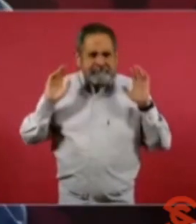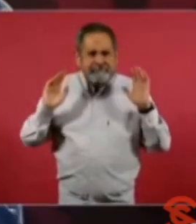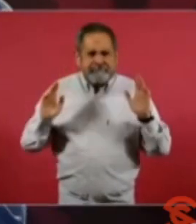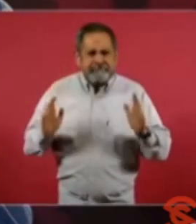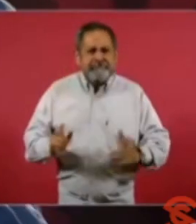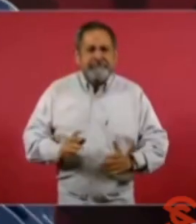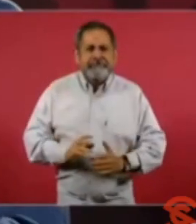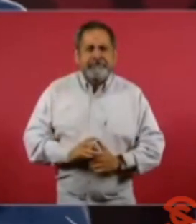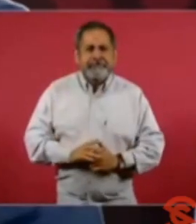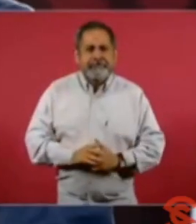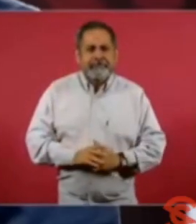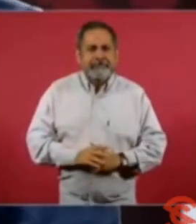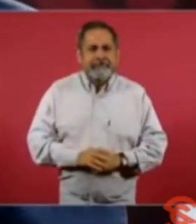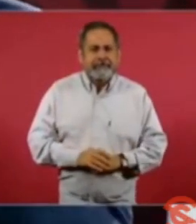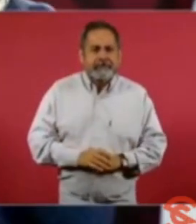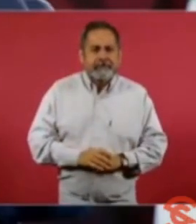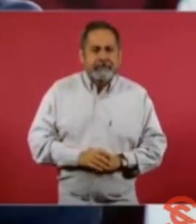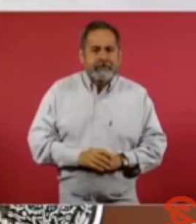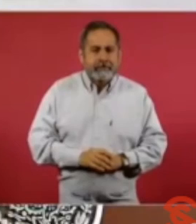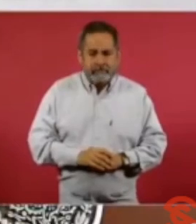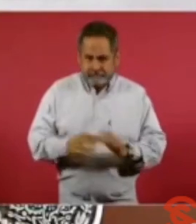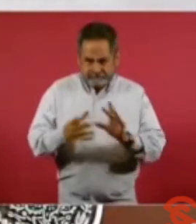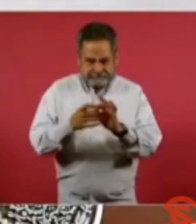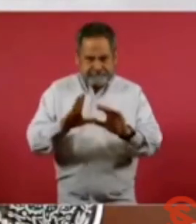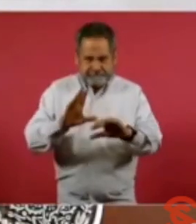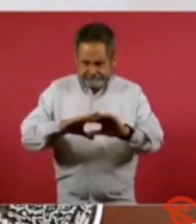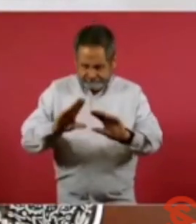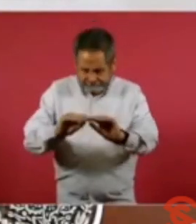este y si se habla